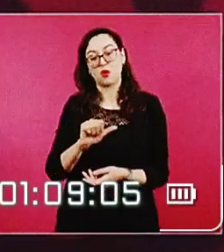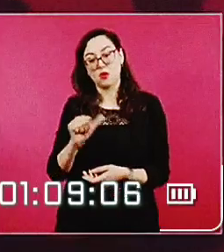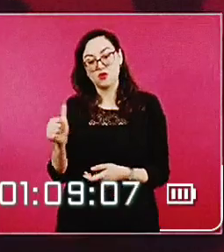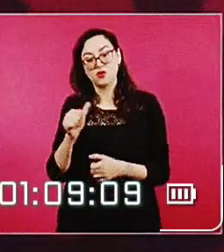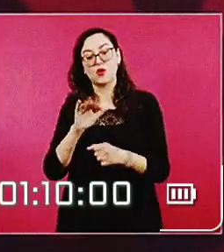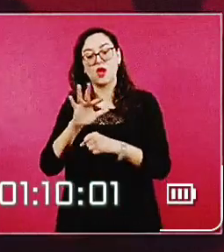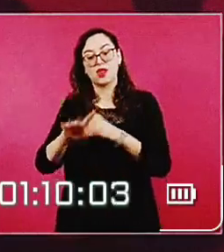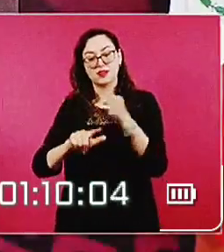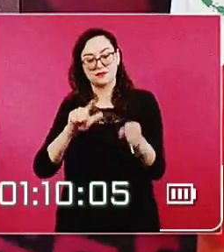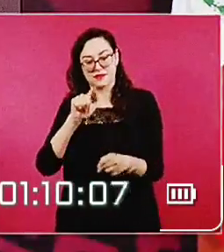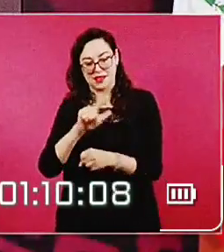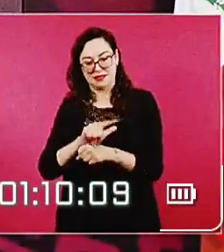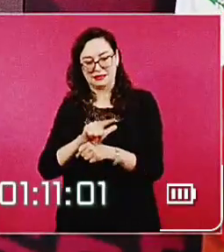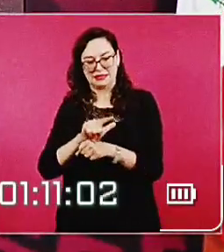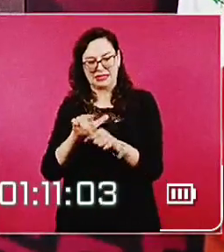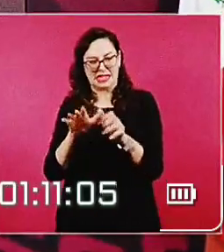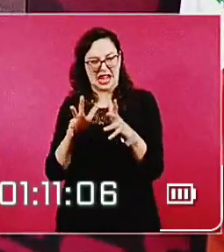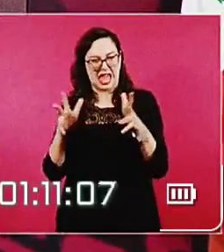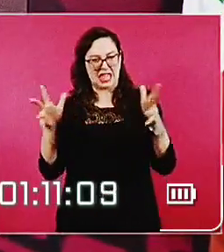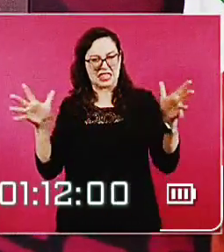zaraguatos.